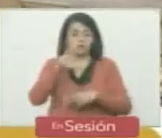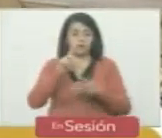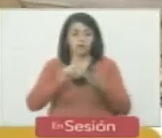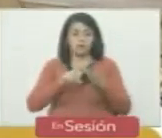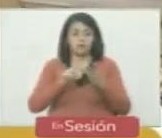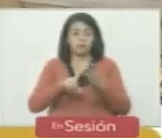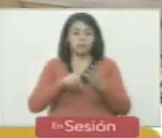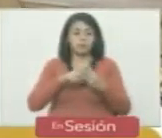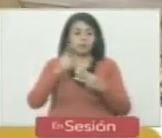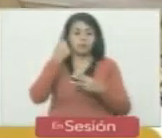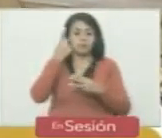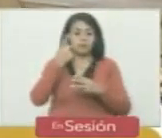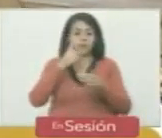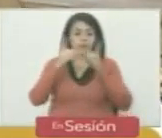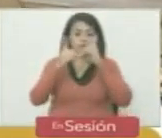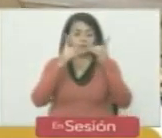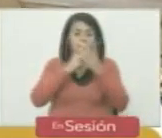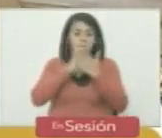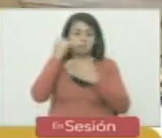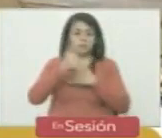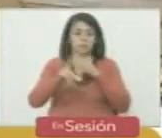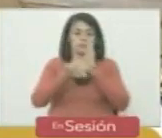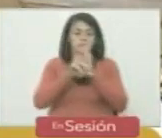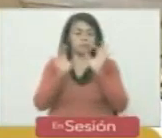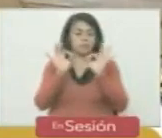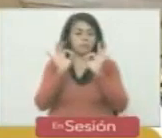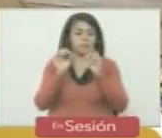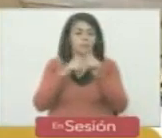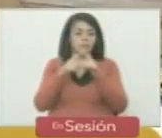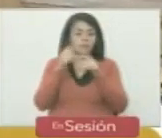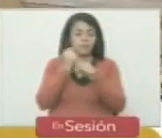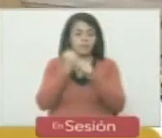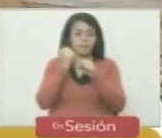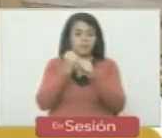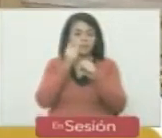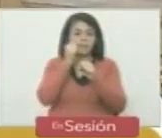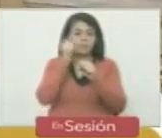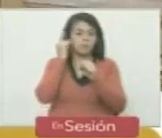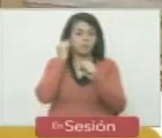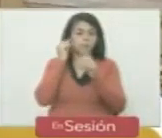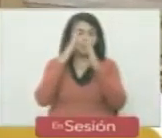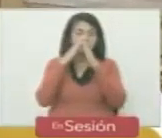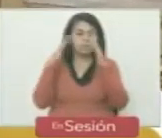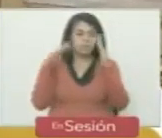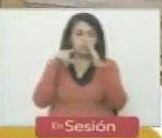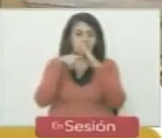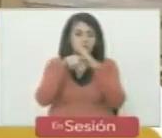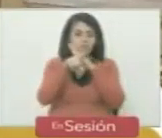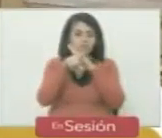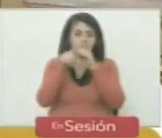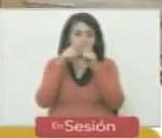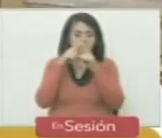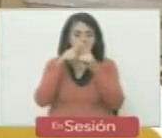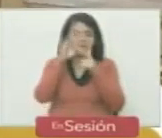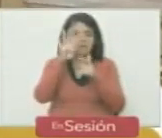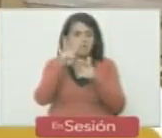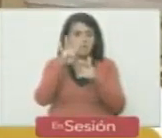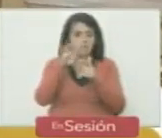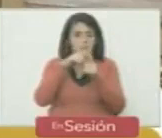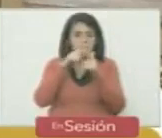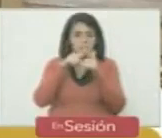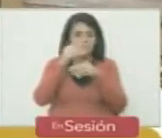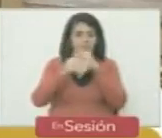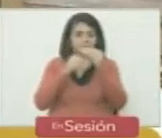tres, primera discusión del proyecto de ley especial de trabajadoras y trabajadores a domicilio. Y punto número